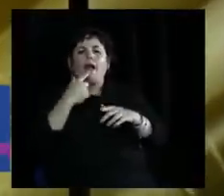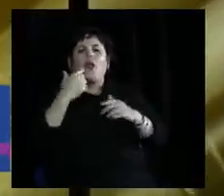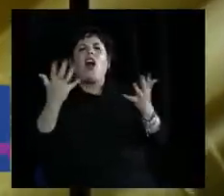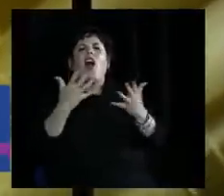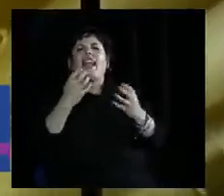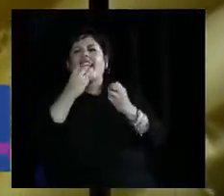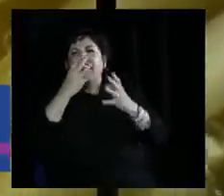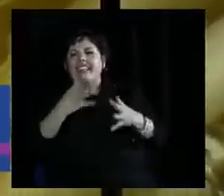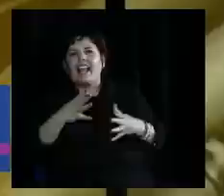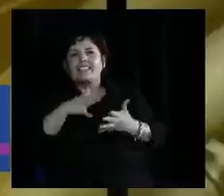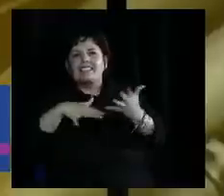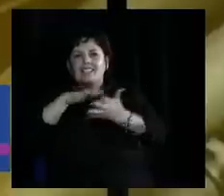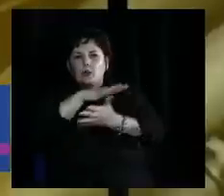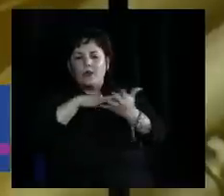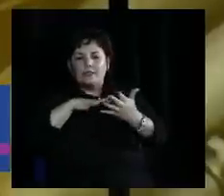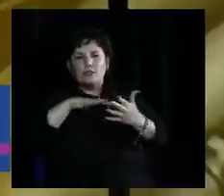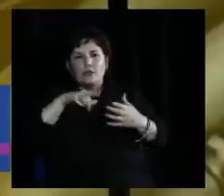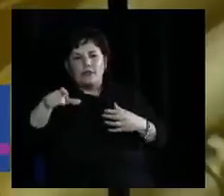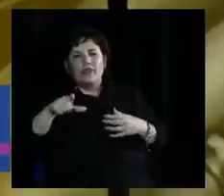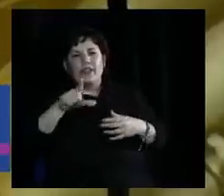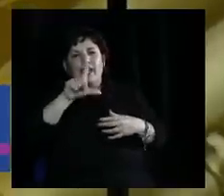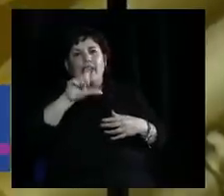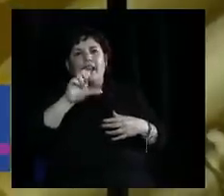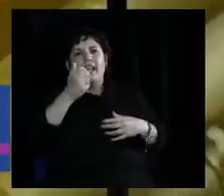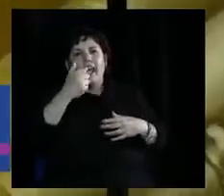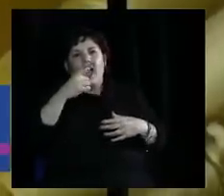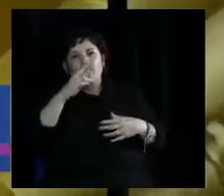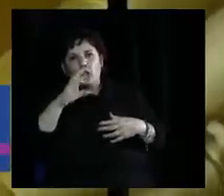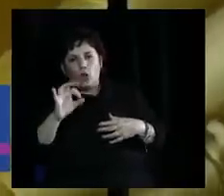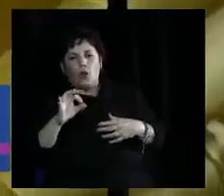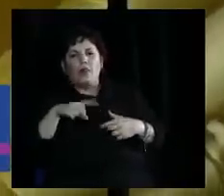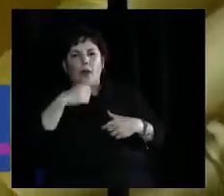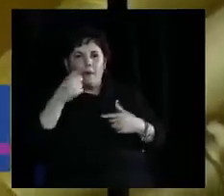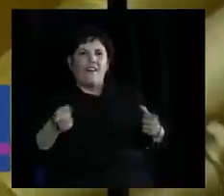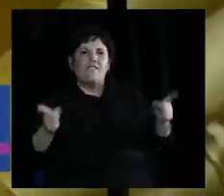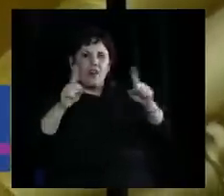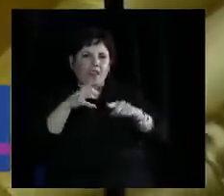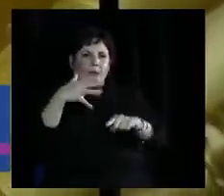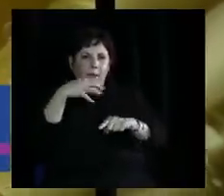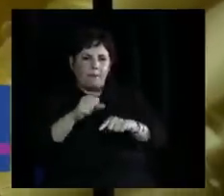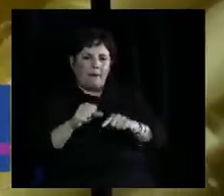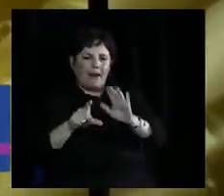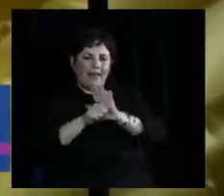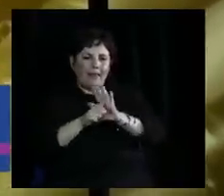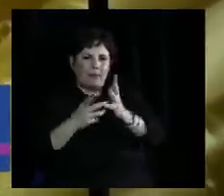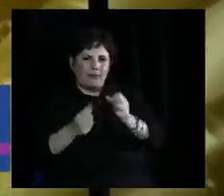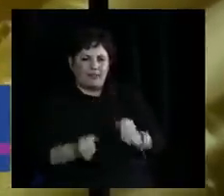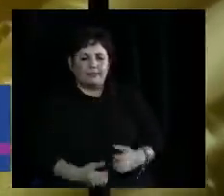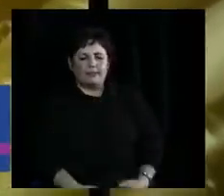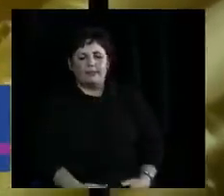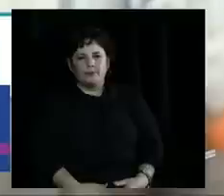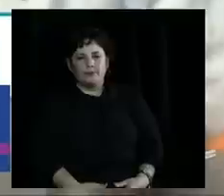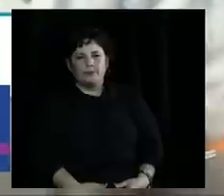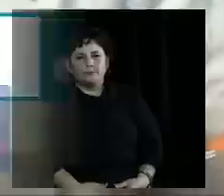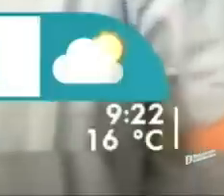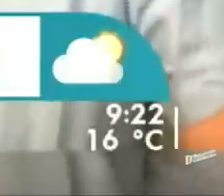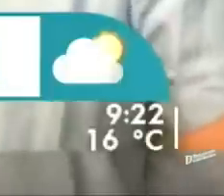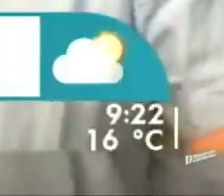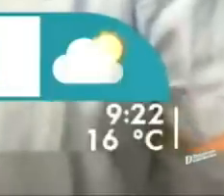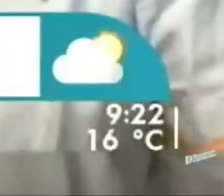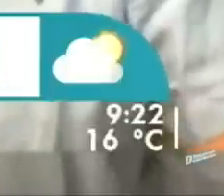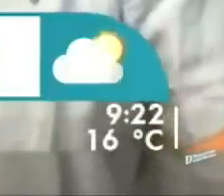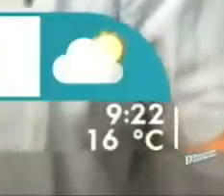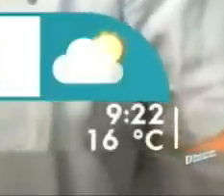está pasando a cargo de Leandro Ureta y enseguida volvemos con más Legítima Defensa. Los